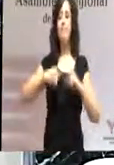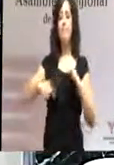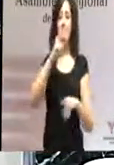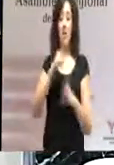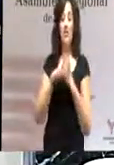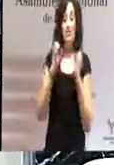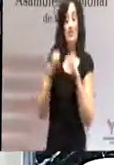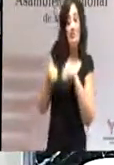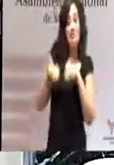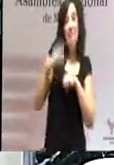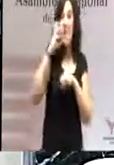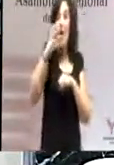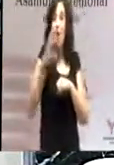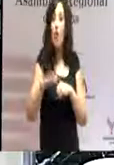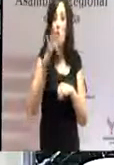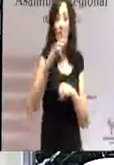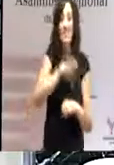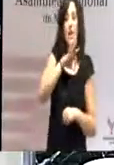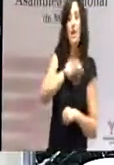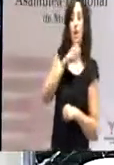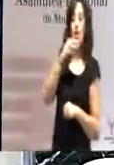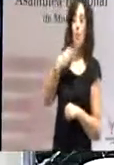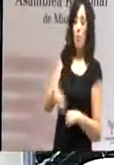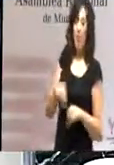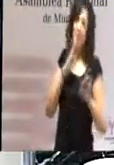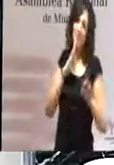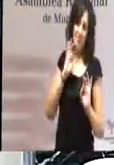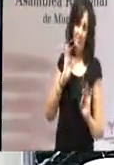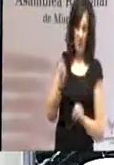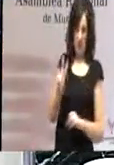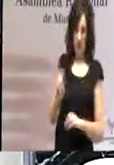señor Rajoy y un señor de Murcia.